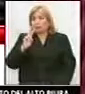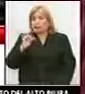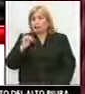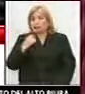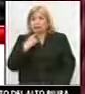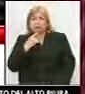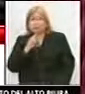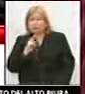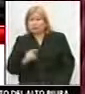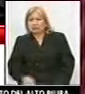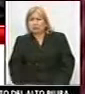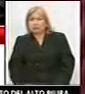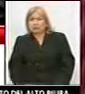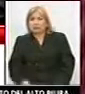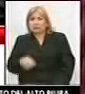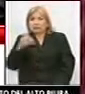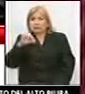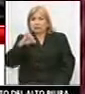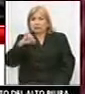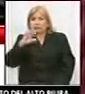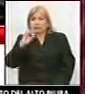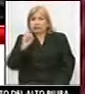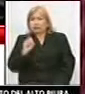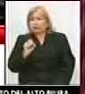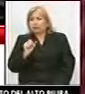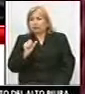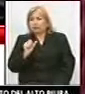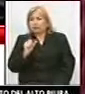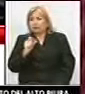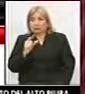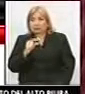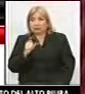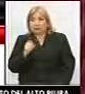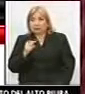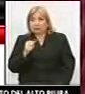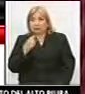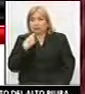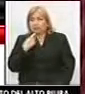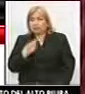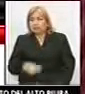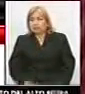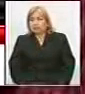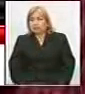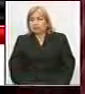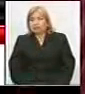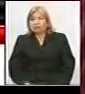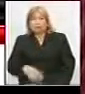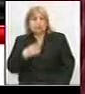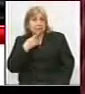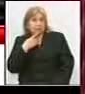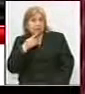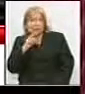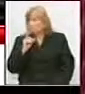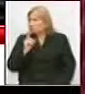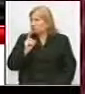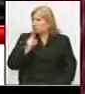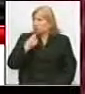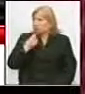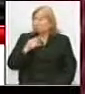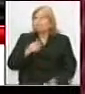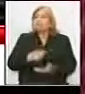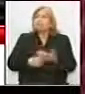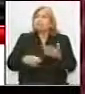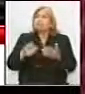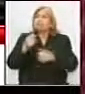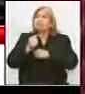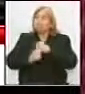movimiento. ¿Pío Salazar? Bastantes años también lo conozco a Pío, un vecino respetado en la punta. ¿A partir de qué año más